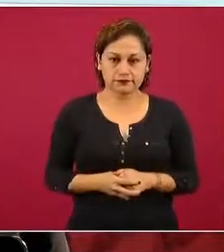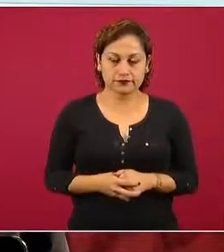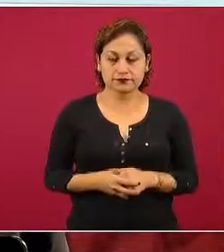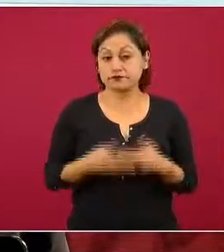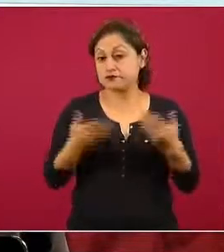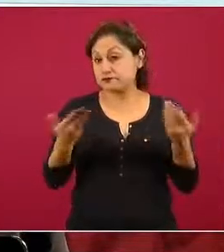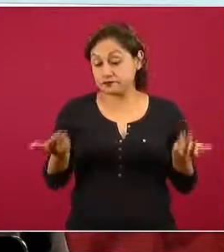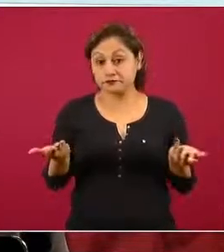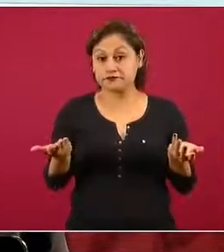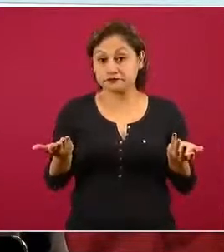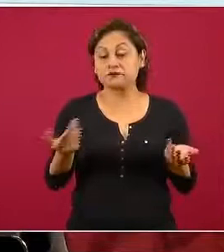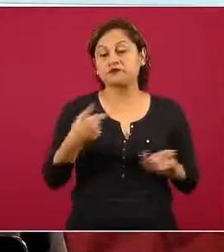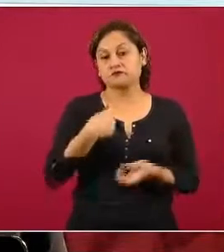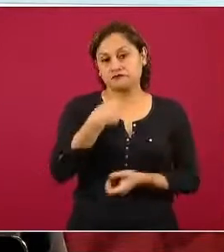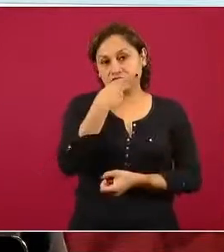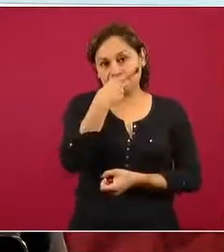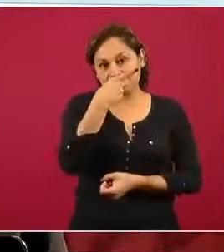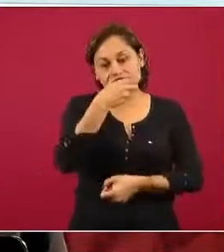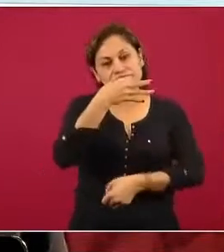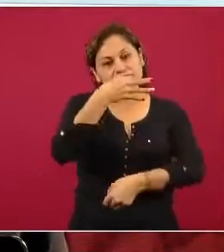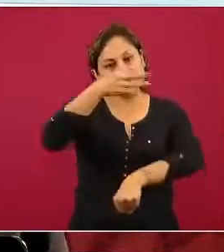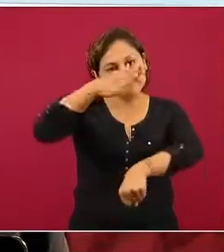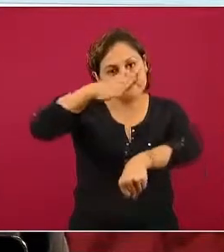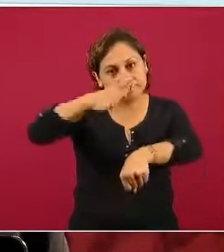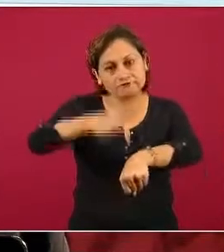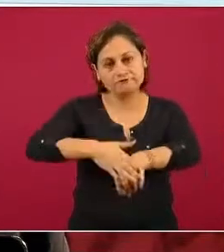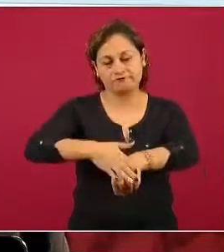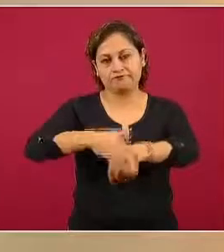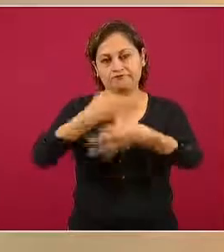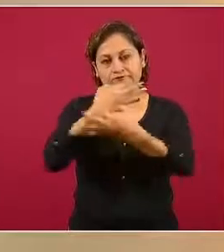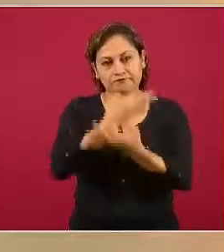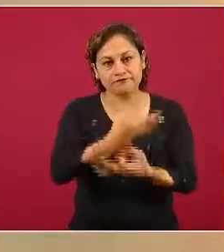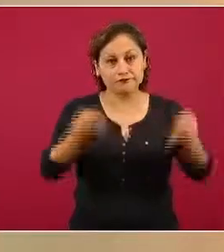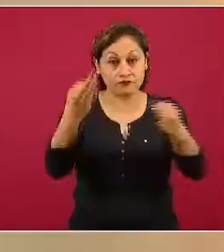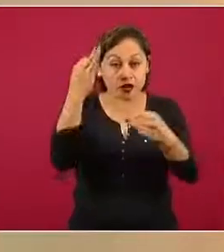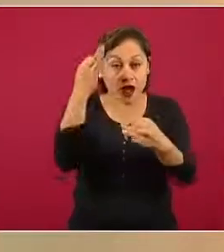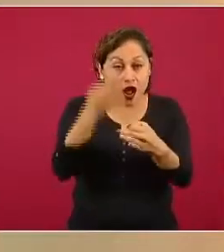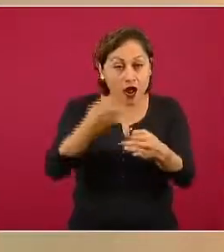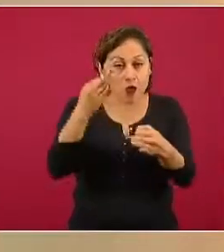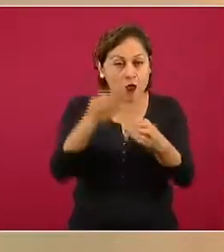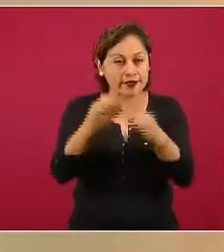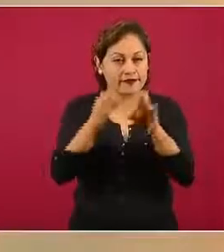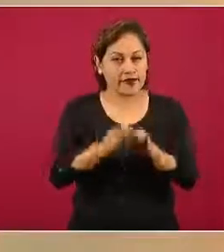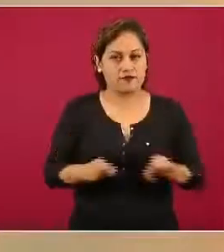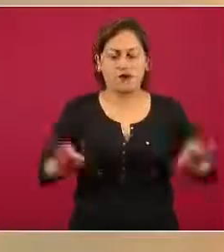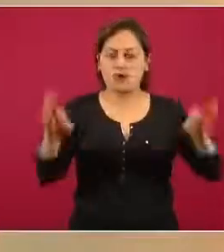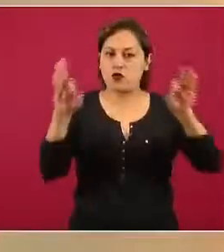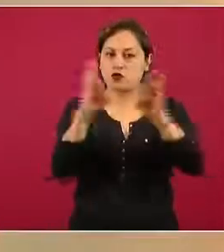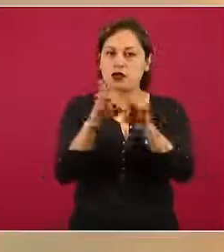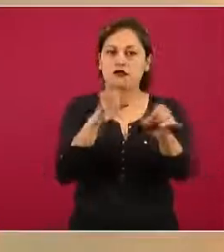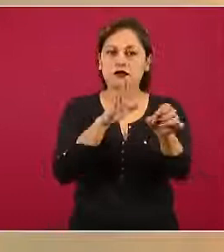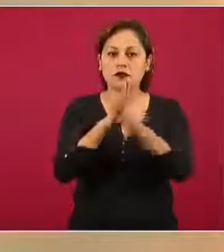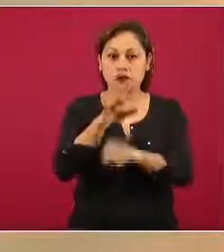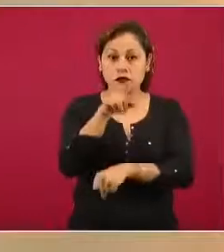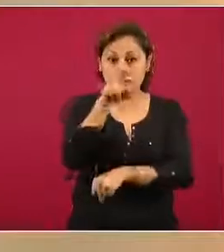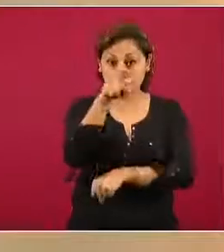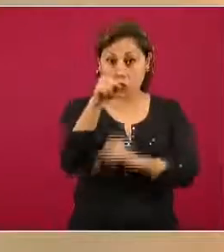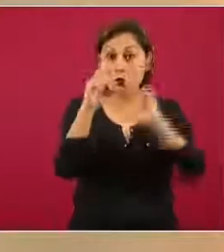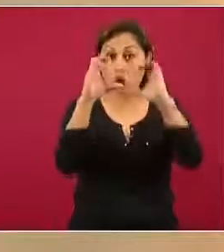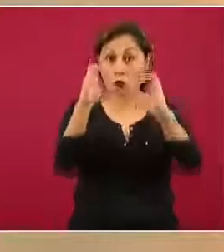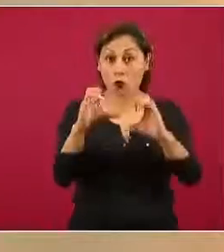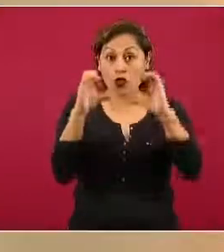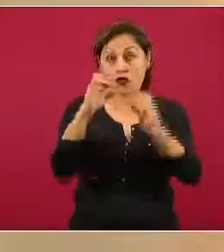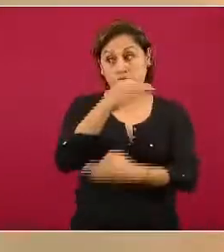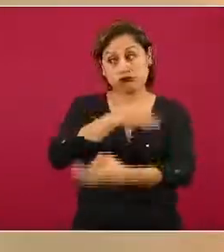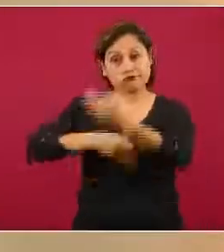Entonces, reitero el mensaje de este momento que estamos viviendo. Si te cuidas tú, nos